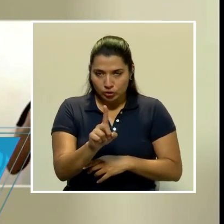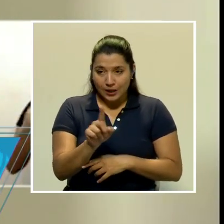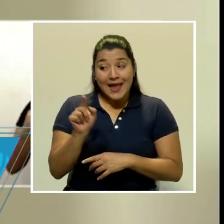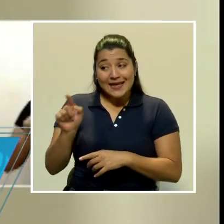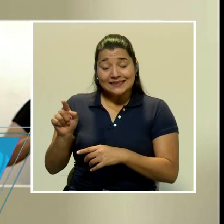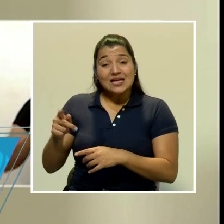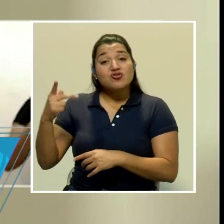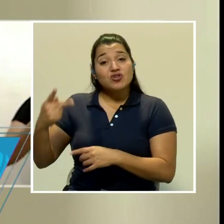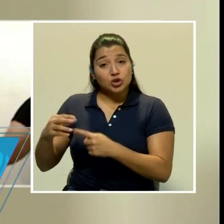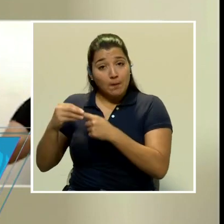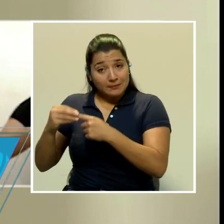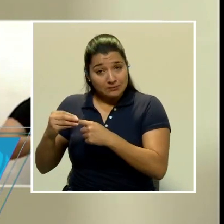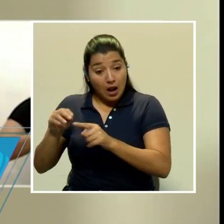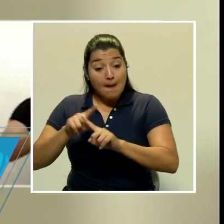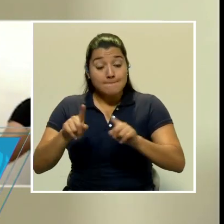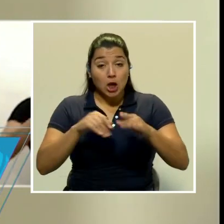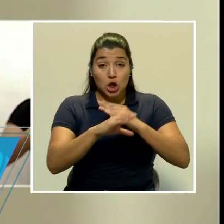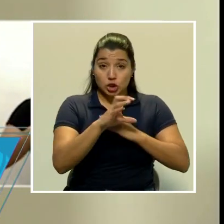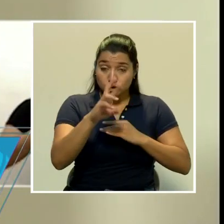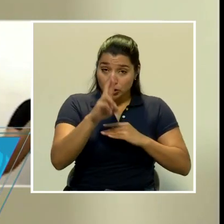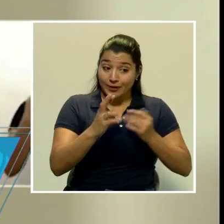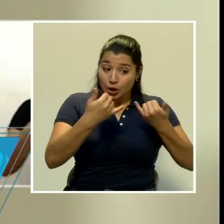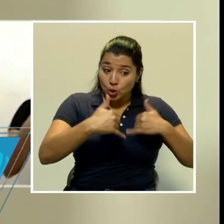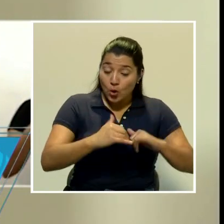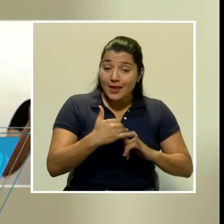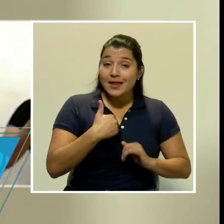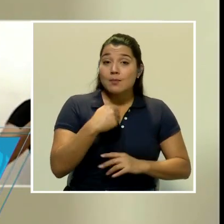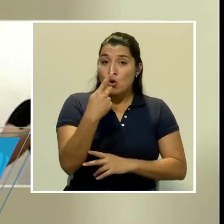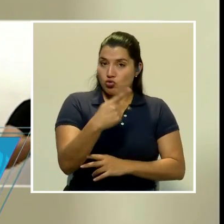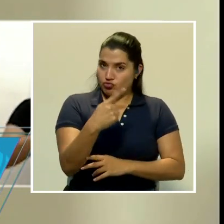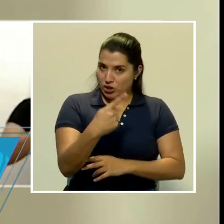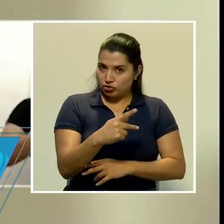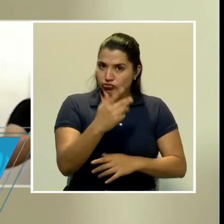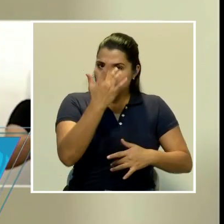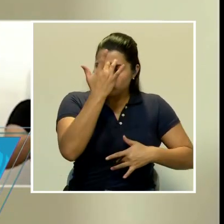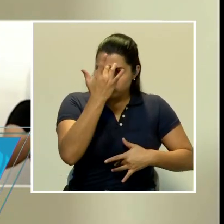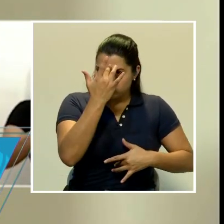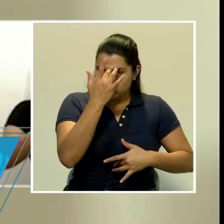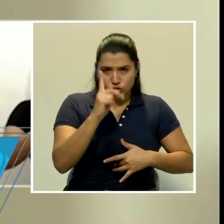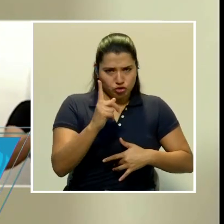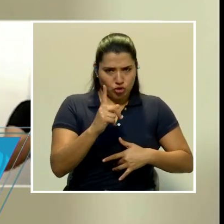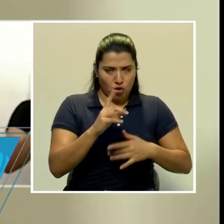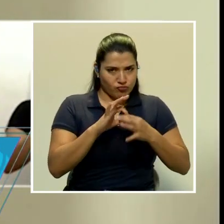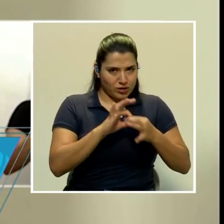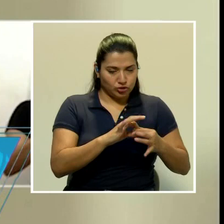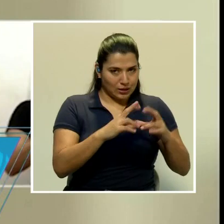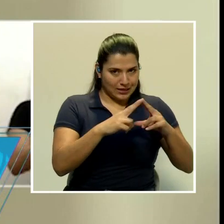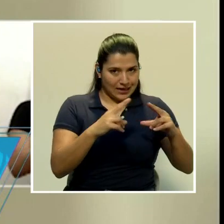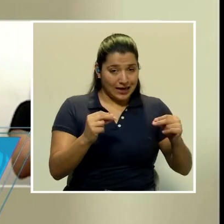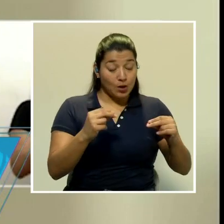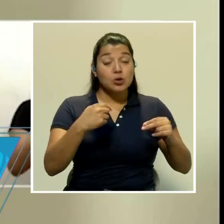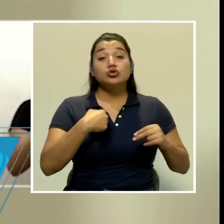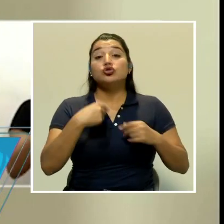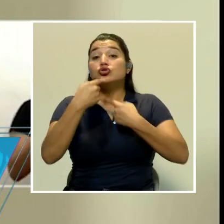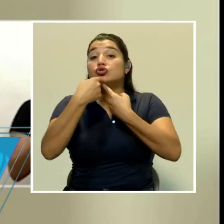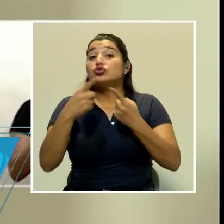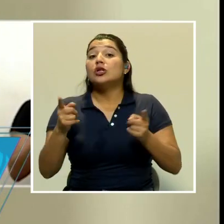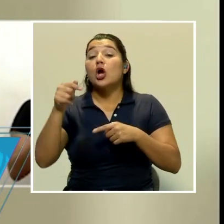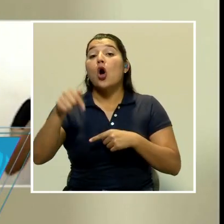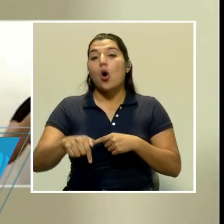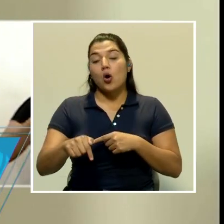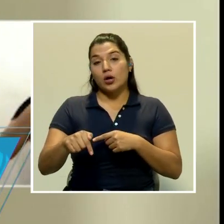que lo tenemos de probabilidad de transmisión no necesariamente ligado a Nicaragua. O sea, lo que yo estoy diciendo hoy es que